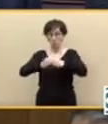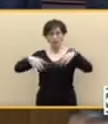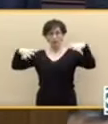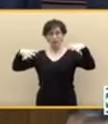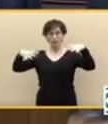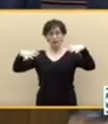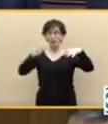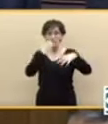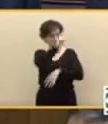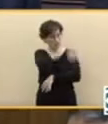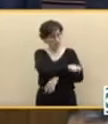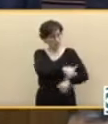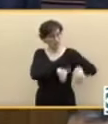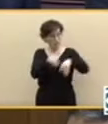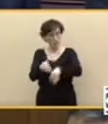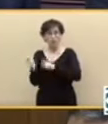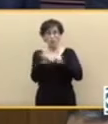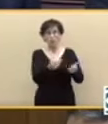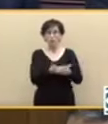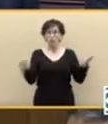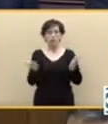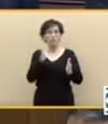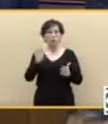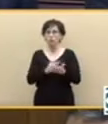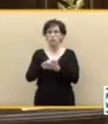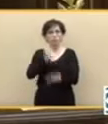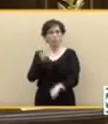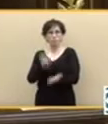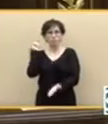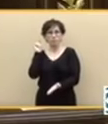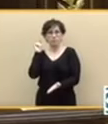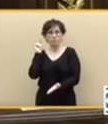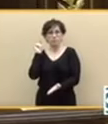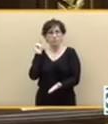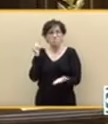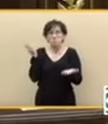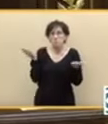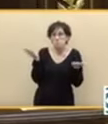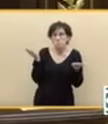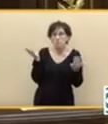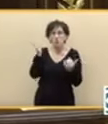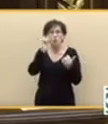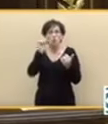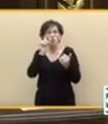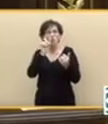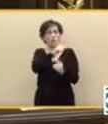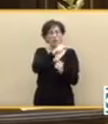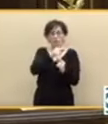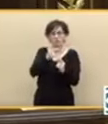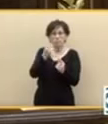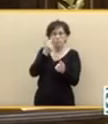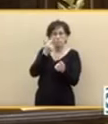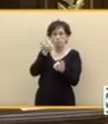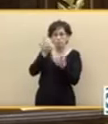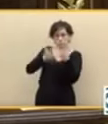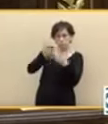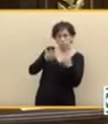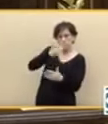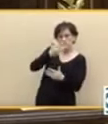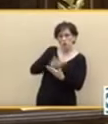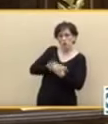a obtener la confianza de esta Cámara. No sé cuáles son las reglas que utilizan para medir la confianza de un gobernante. Si se refieren a